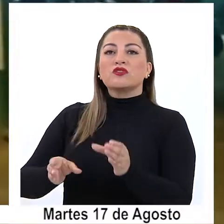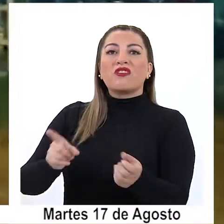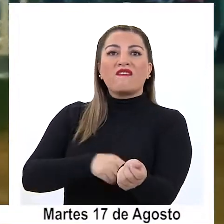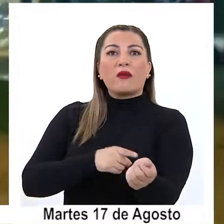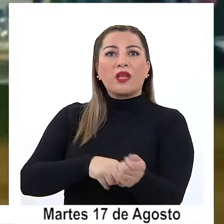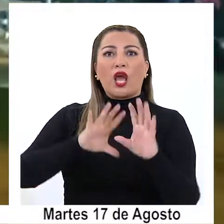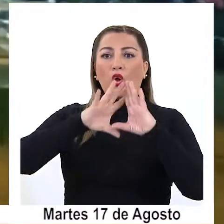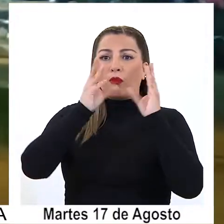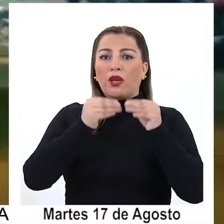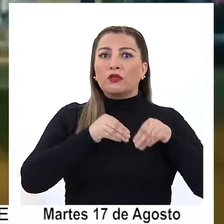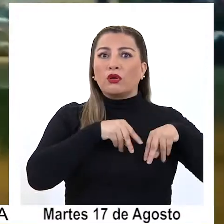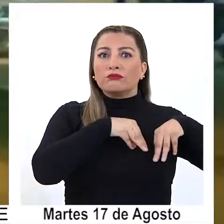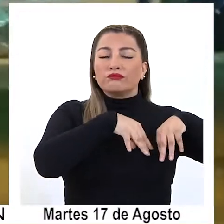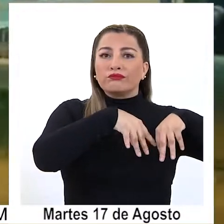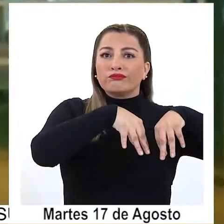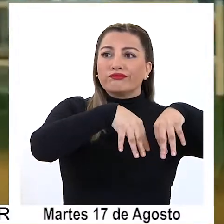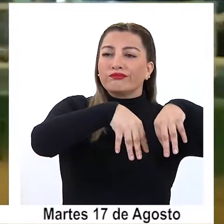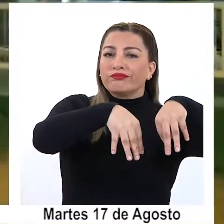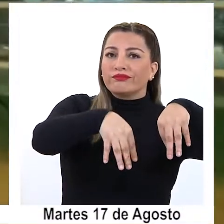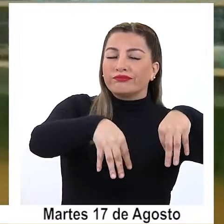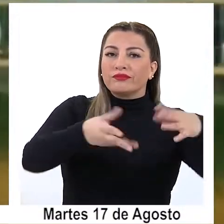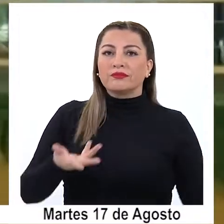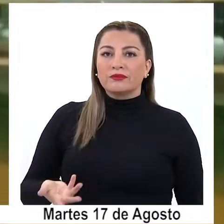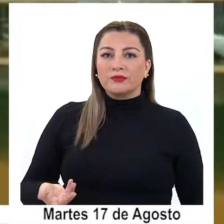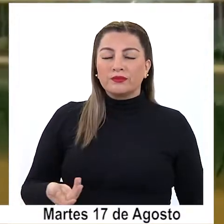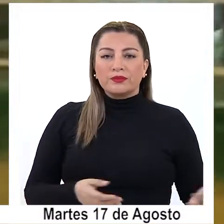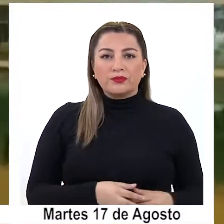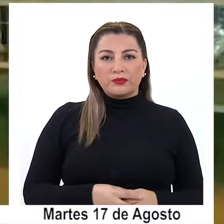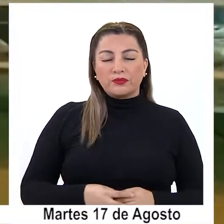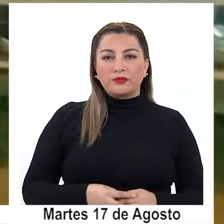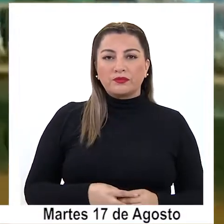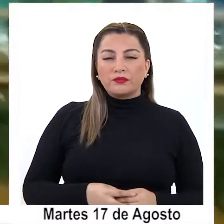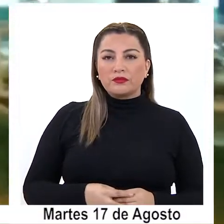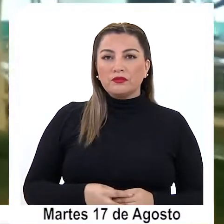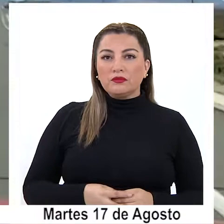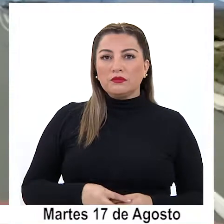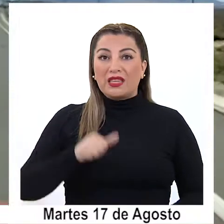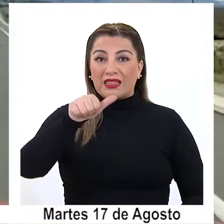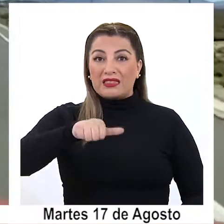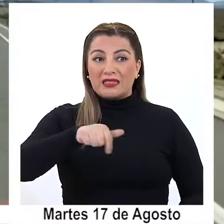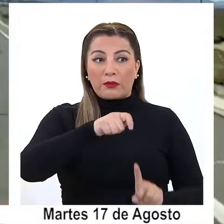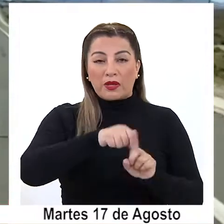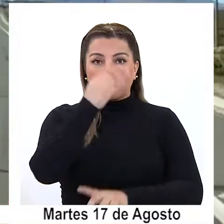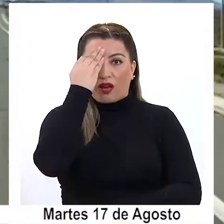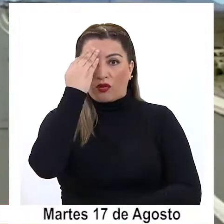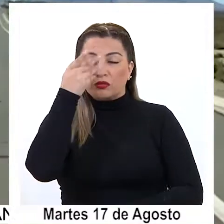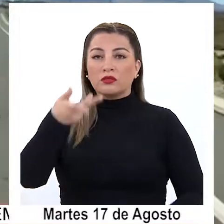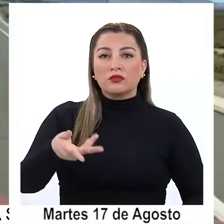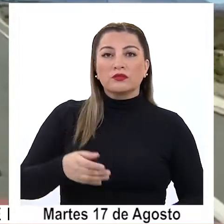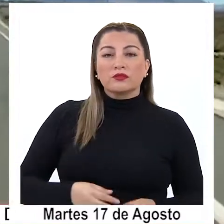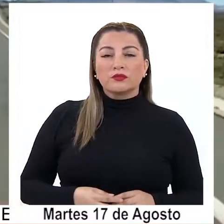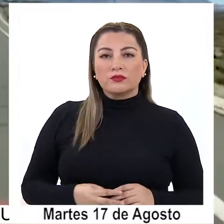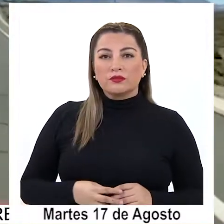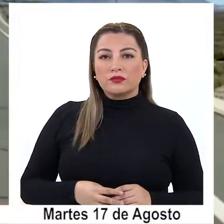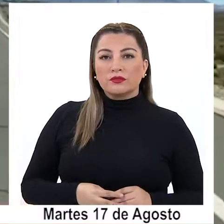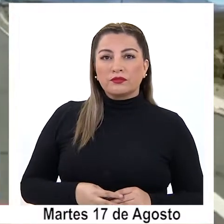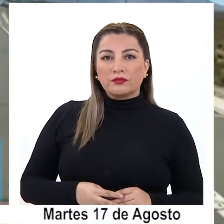familias completas caminando al costado del camino. 16 de agosto,